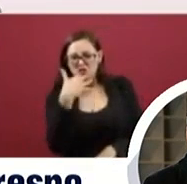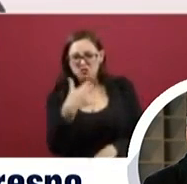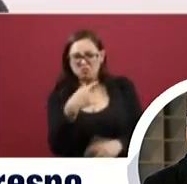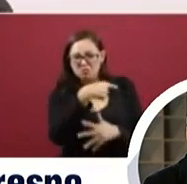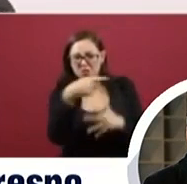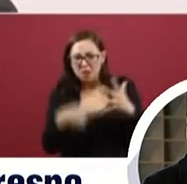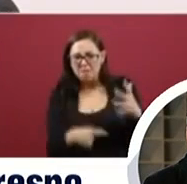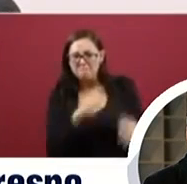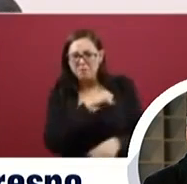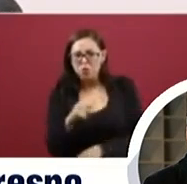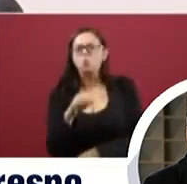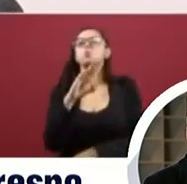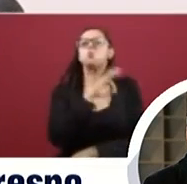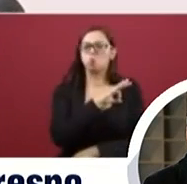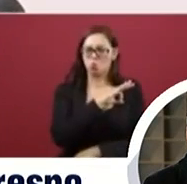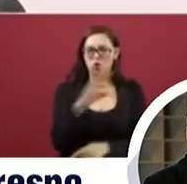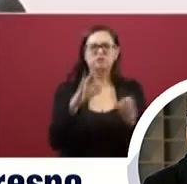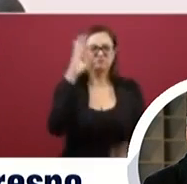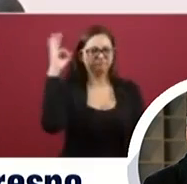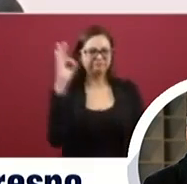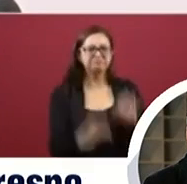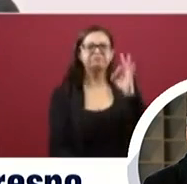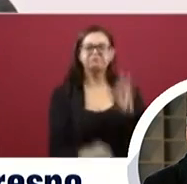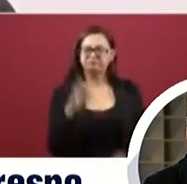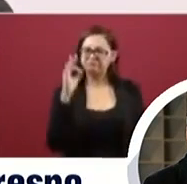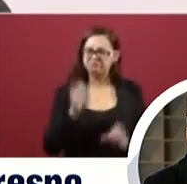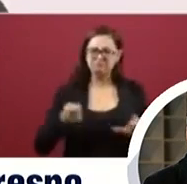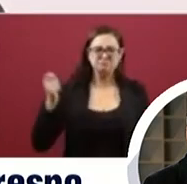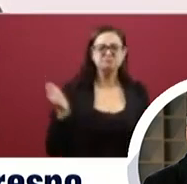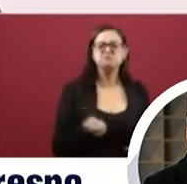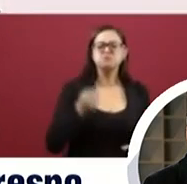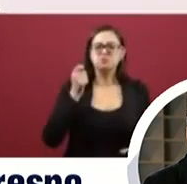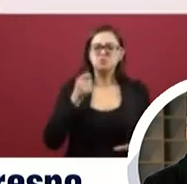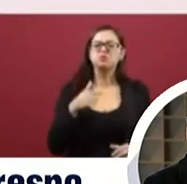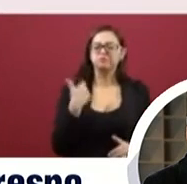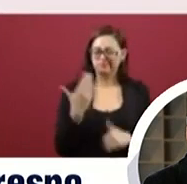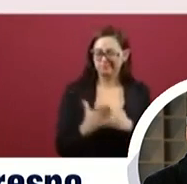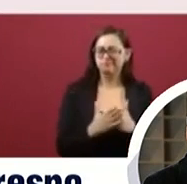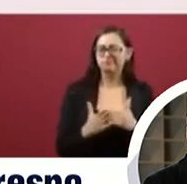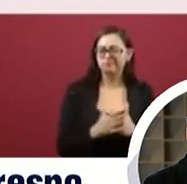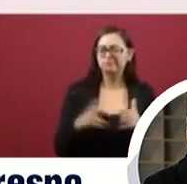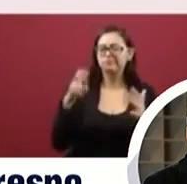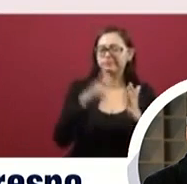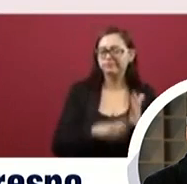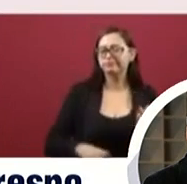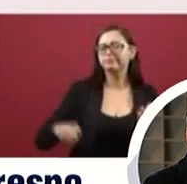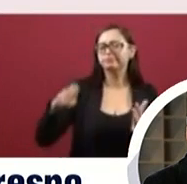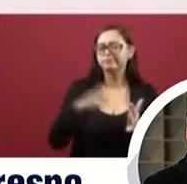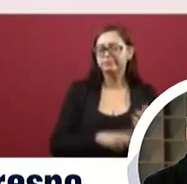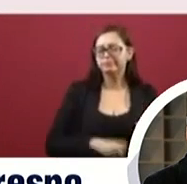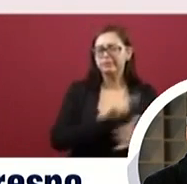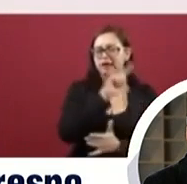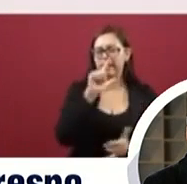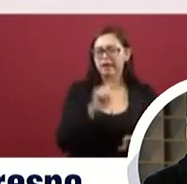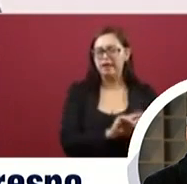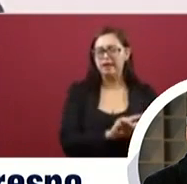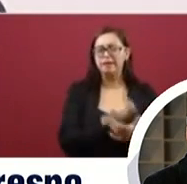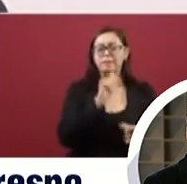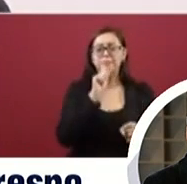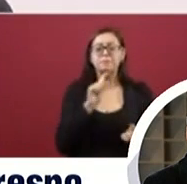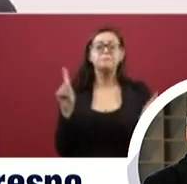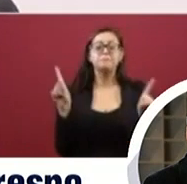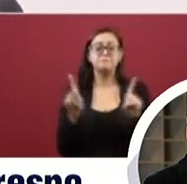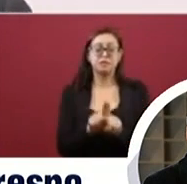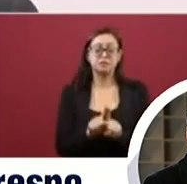sí creo que ahorita no se le puede atribuir todavía los resultados de la inseguridad a su estrategia. La estrategia apenas se